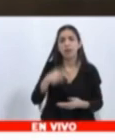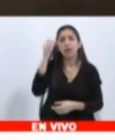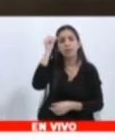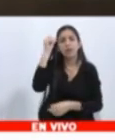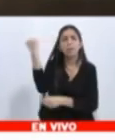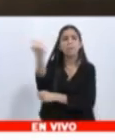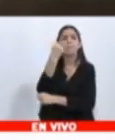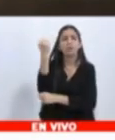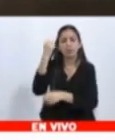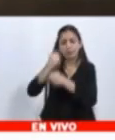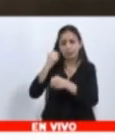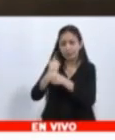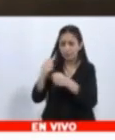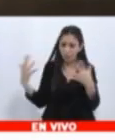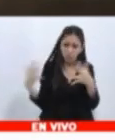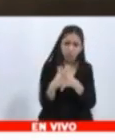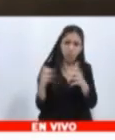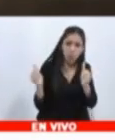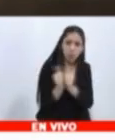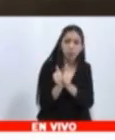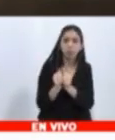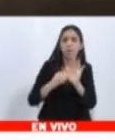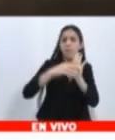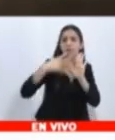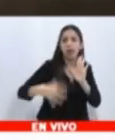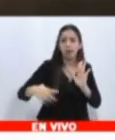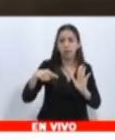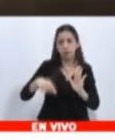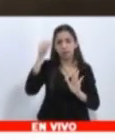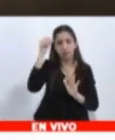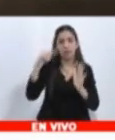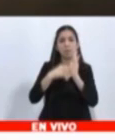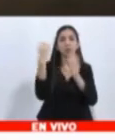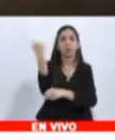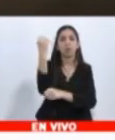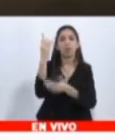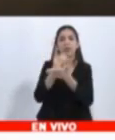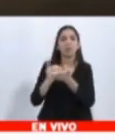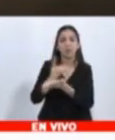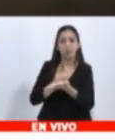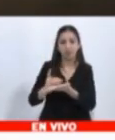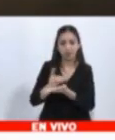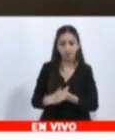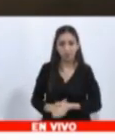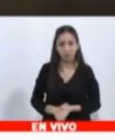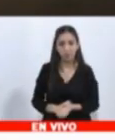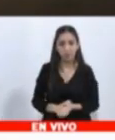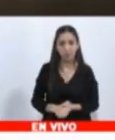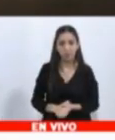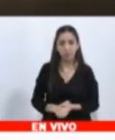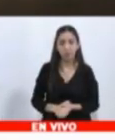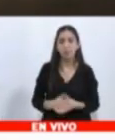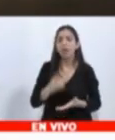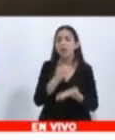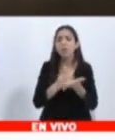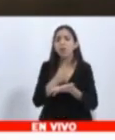que demostraron su preocupación y se manifestaron en favor de la democracia paraguaya. Ese es un